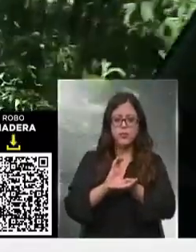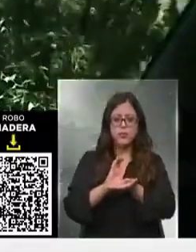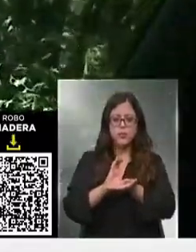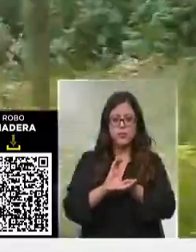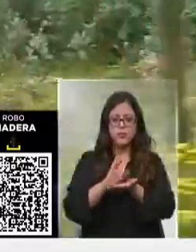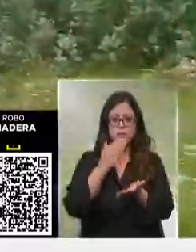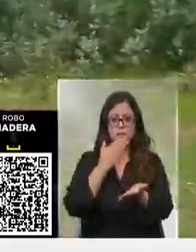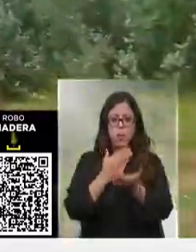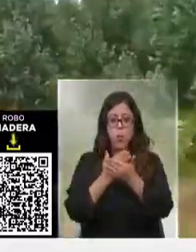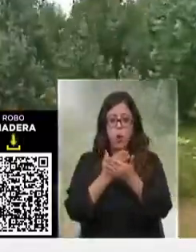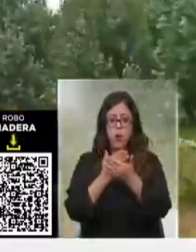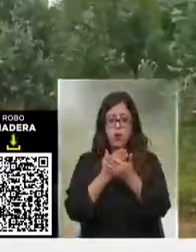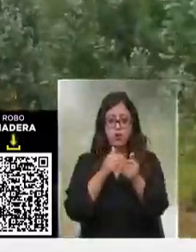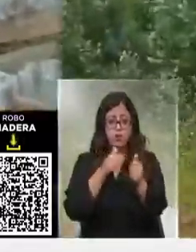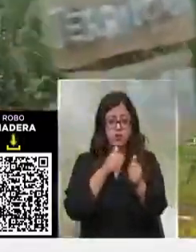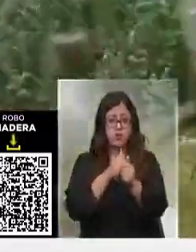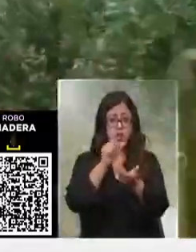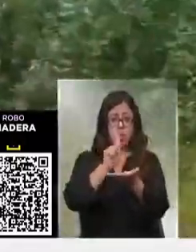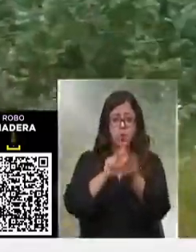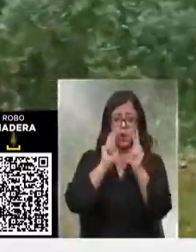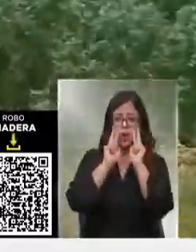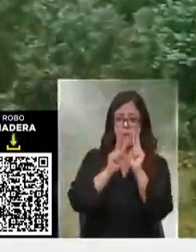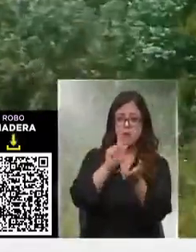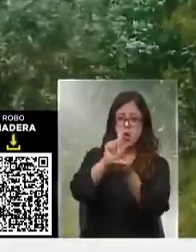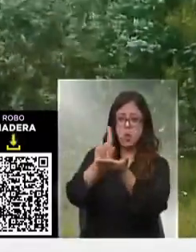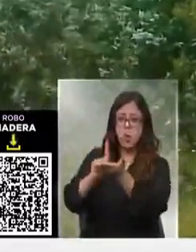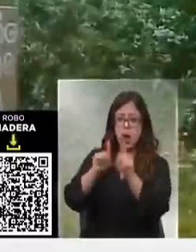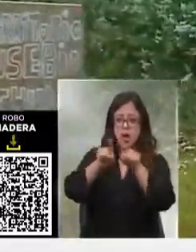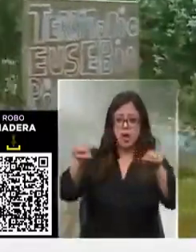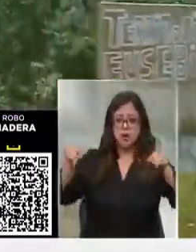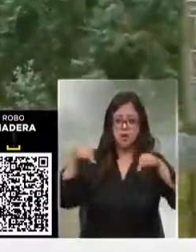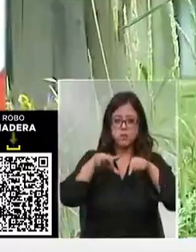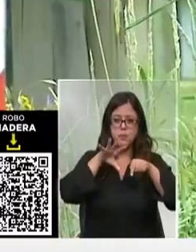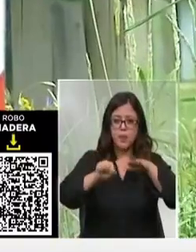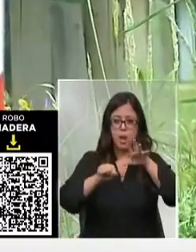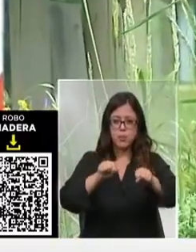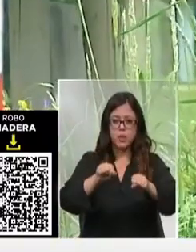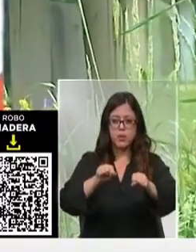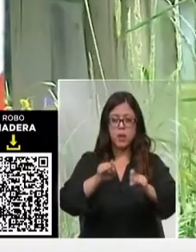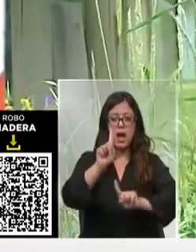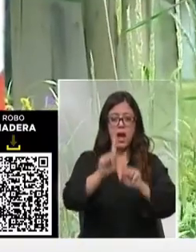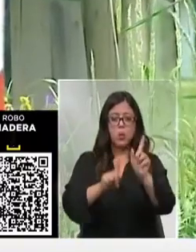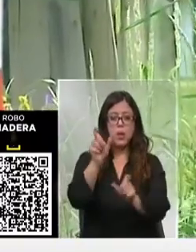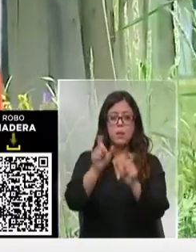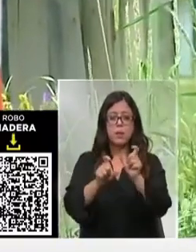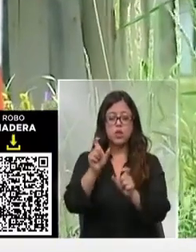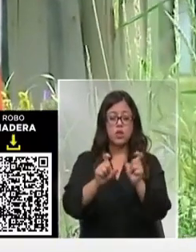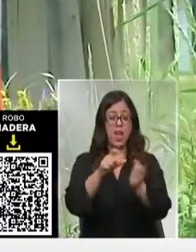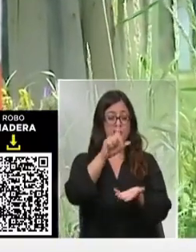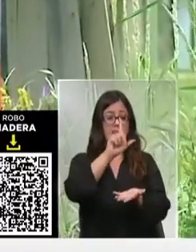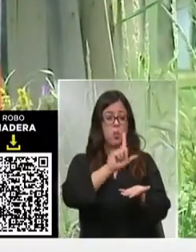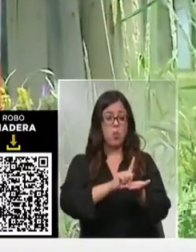Al acercarnos al lugar, vemos diferentes zonas tomadas. Algunas personas del sector nos advierten de